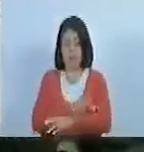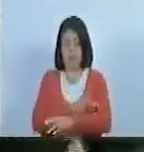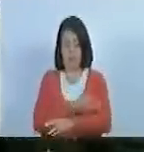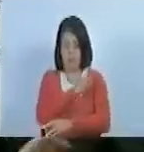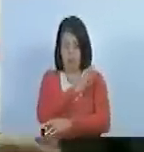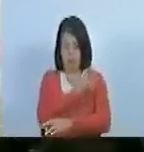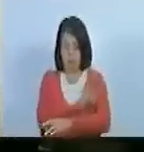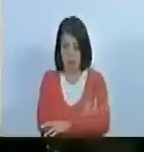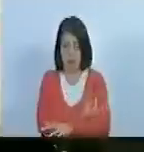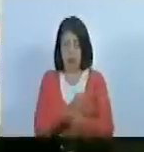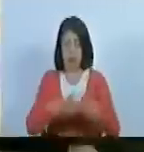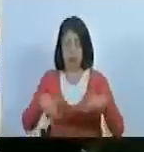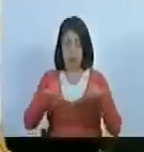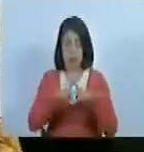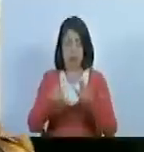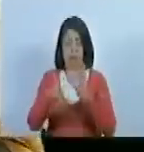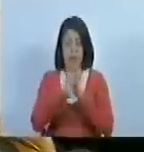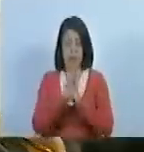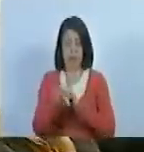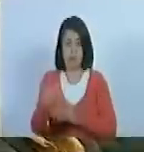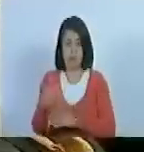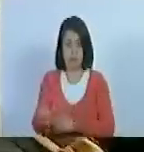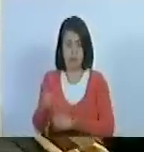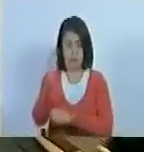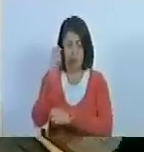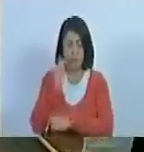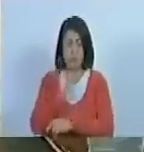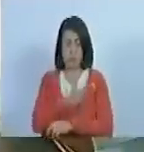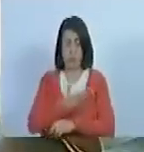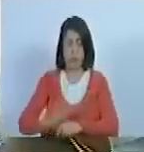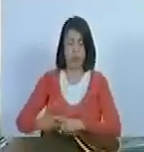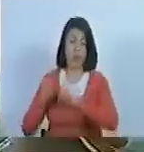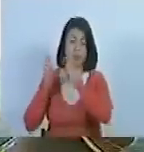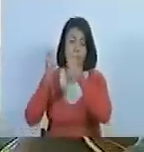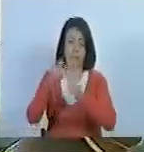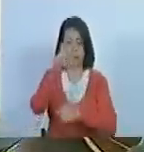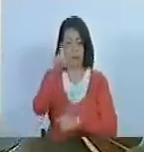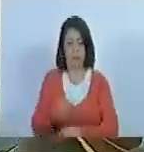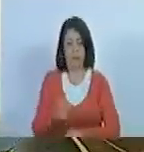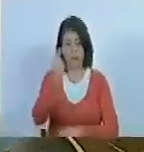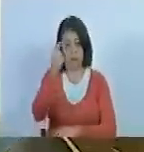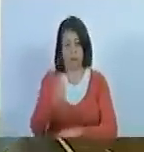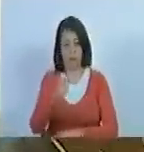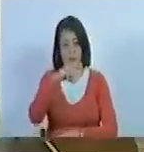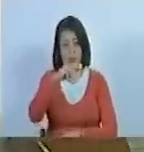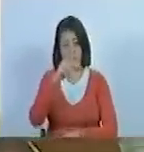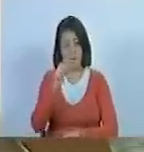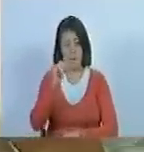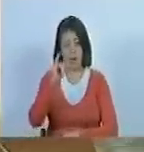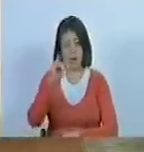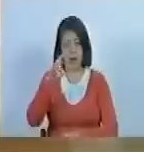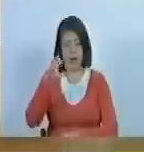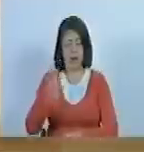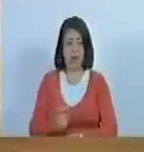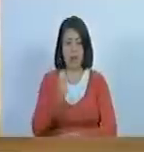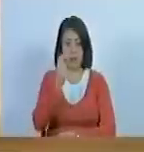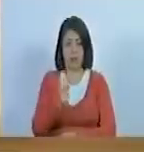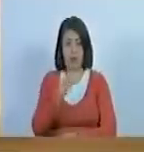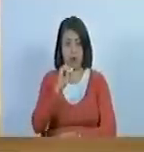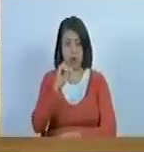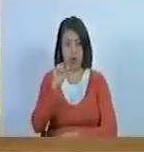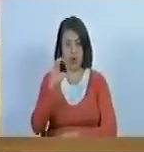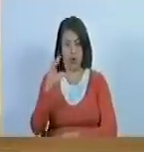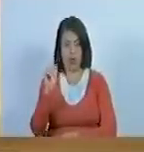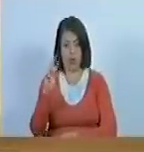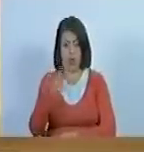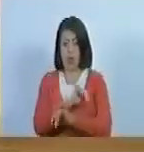de pesca y acuicultura. El presidente concedió el derecho de palabra a la diputada Mayre Castillo y al diputado Oscar